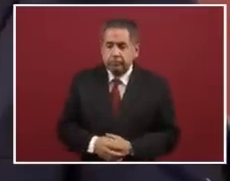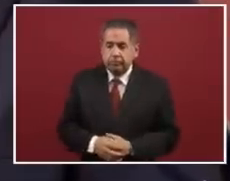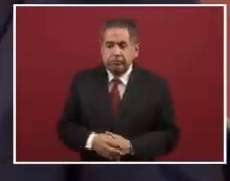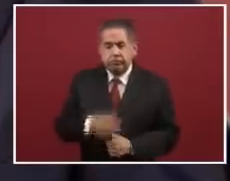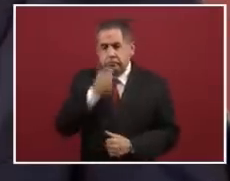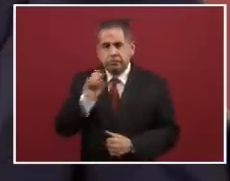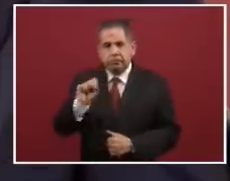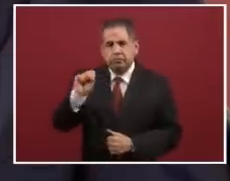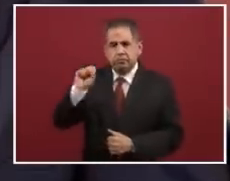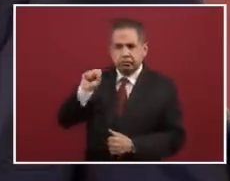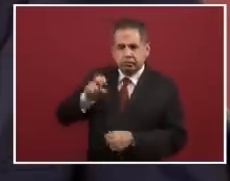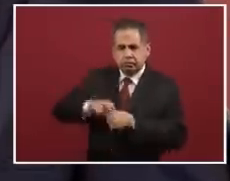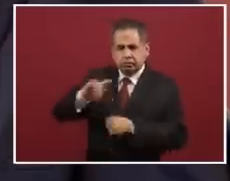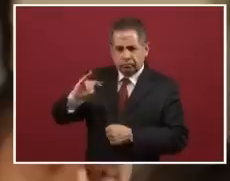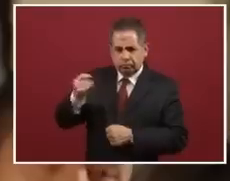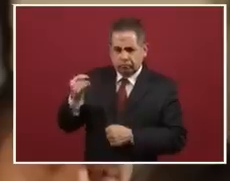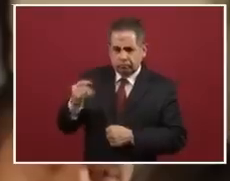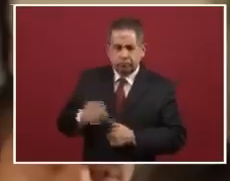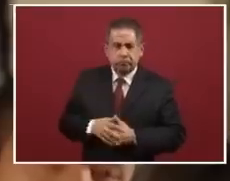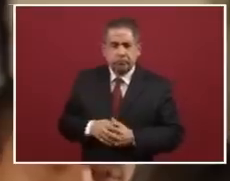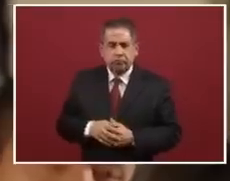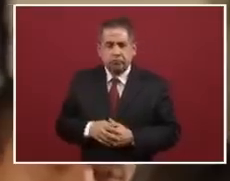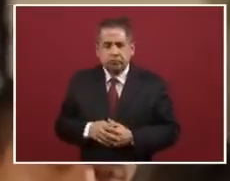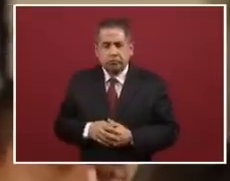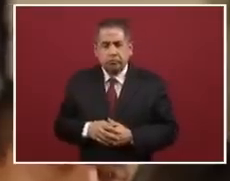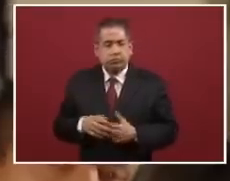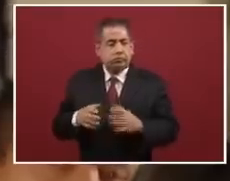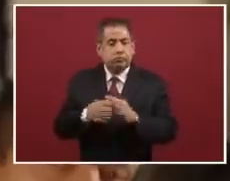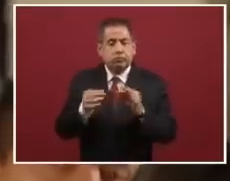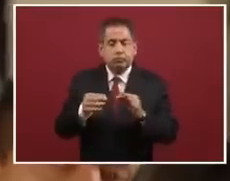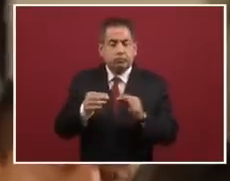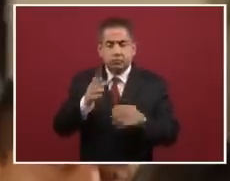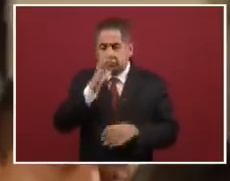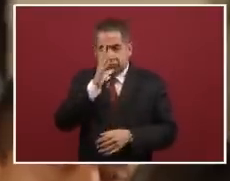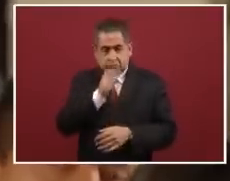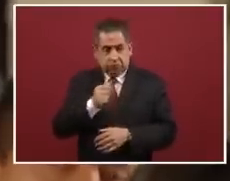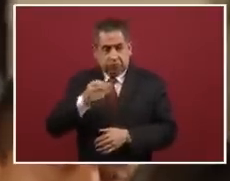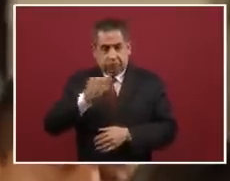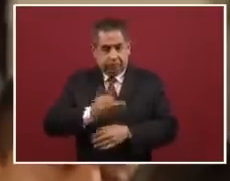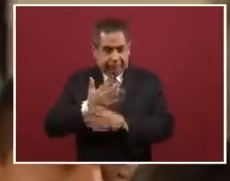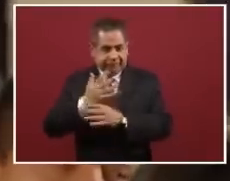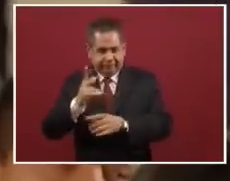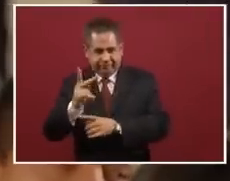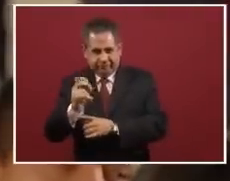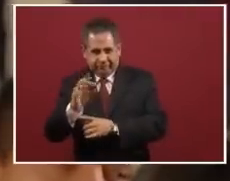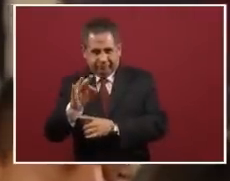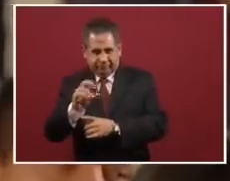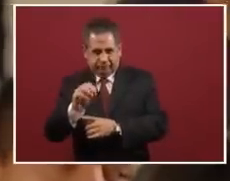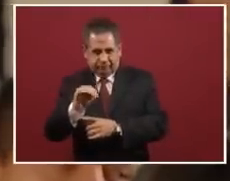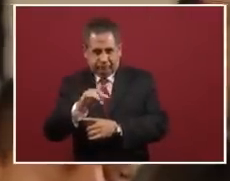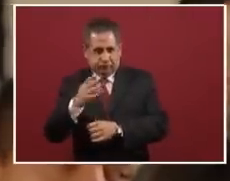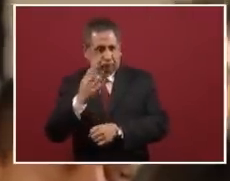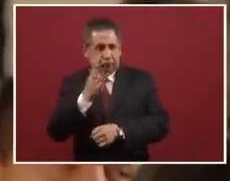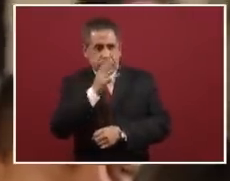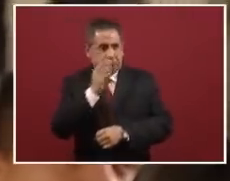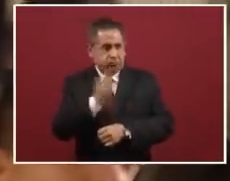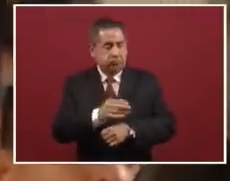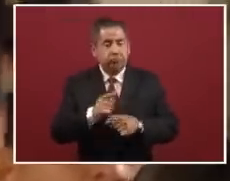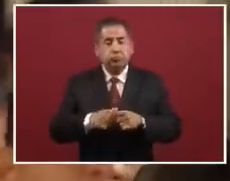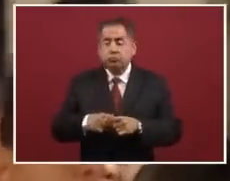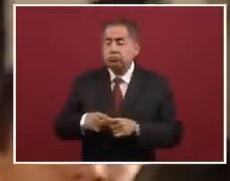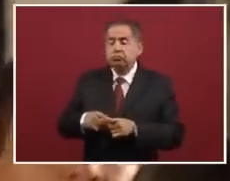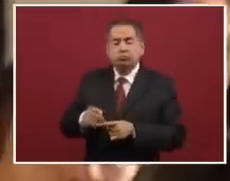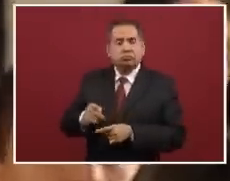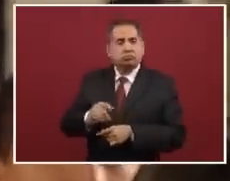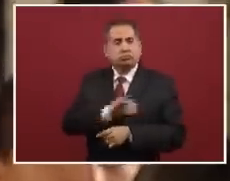sábado pasado en Tijuana: lo que es, en mi criterio, inmoral e inaceptable es el doble rasero entre la frontera norte y la sur. Por una